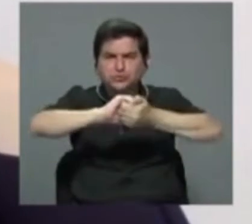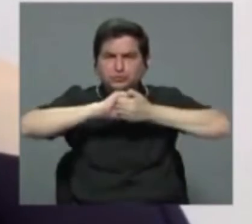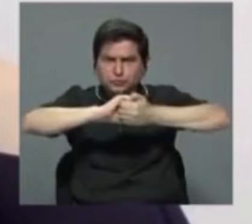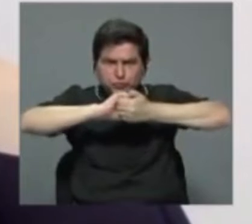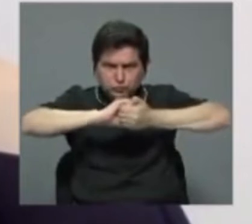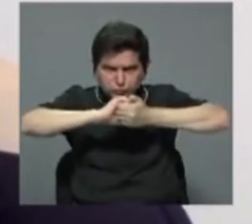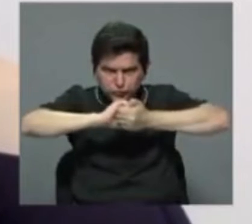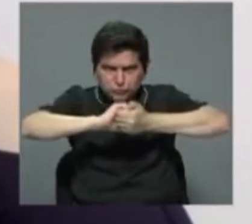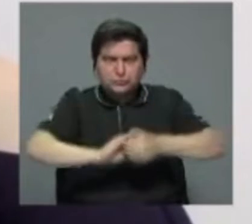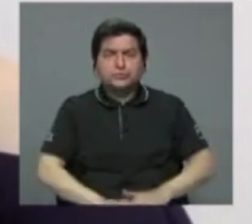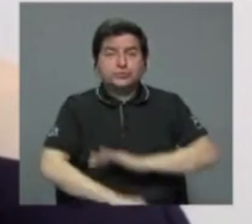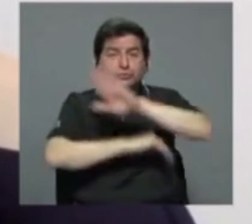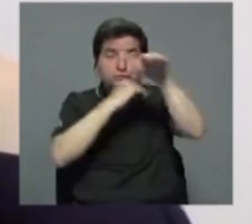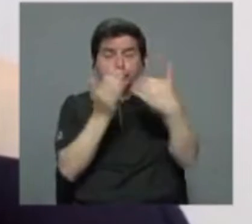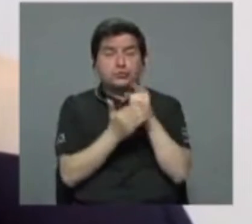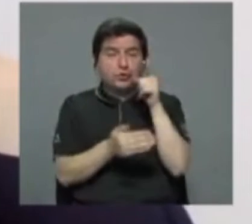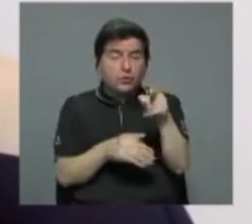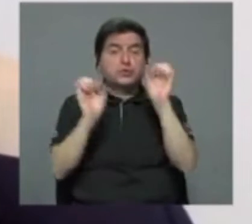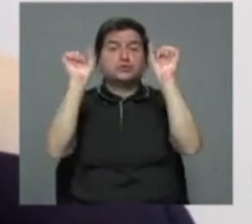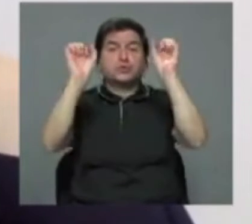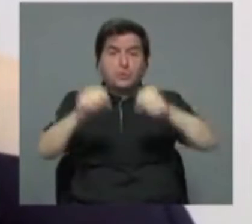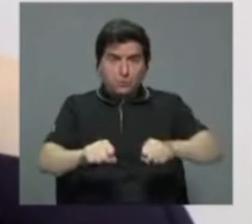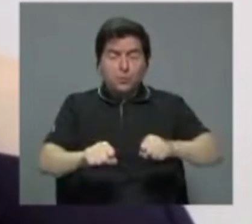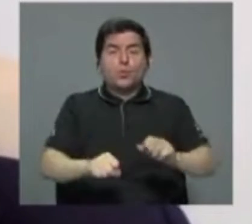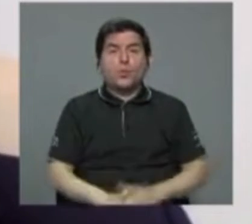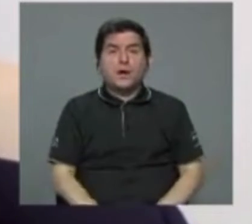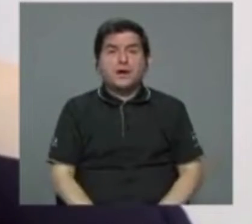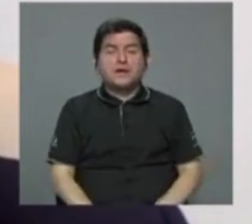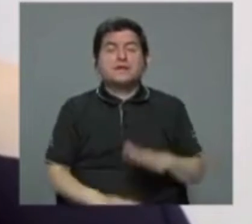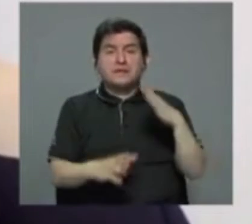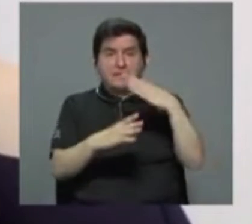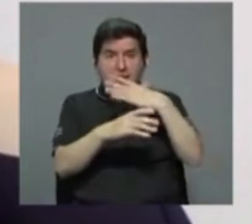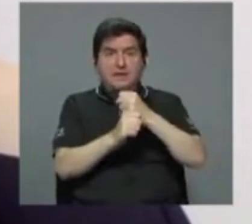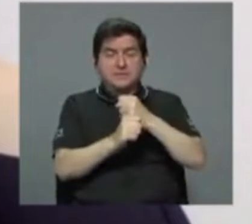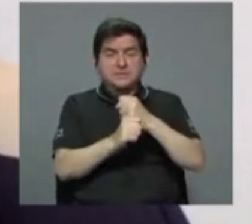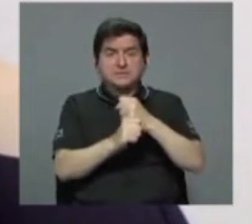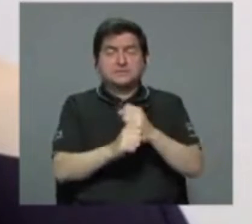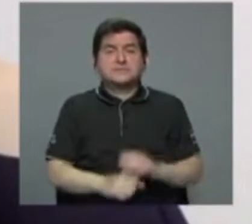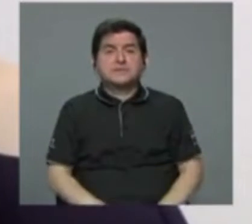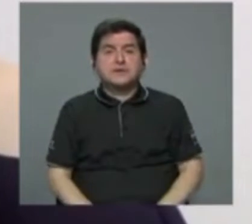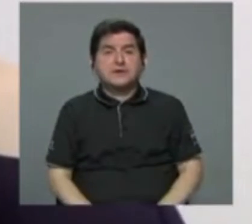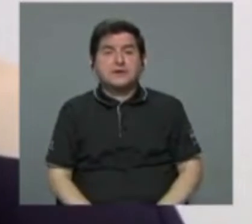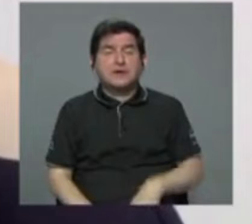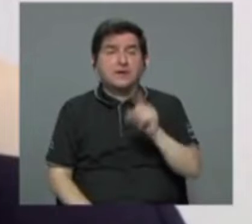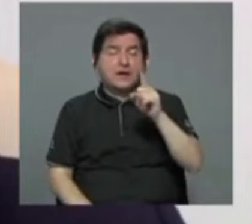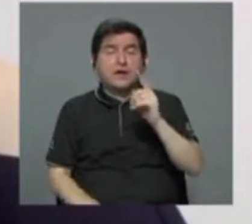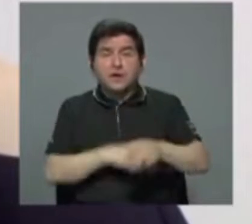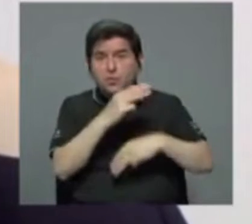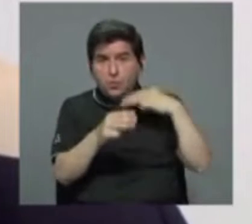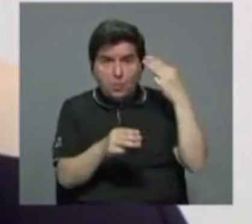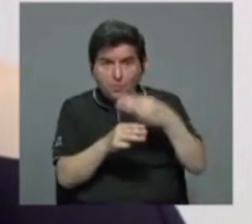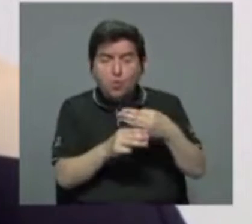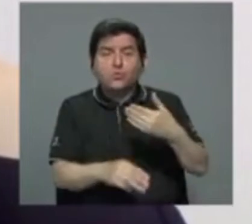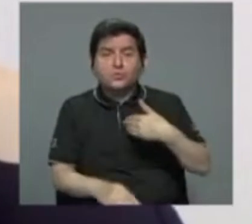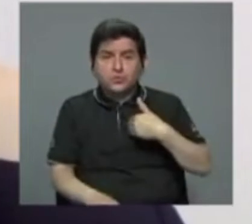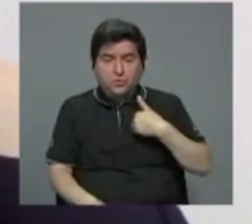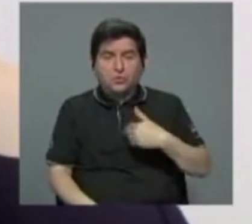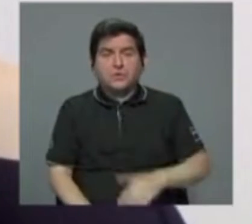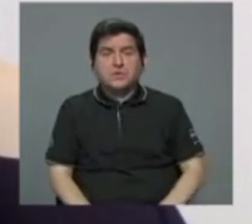y cómo todo eso puede hacerse precisamente en un mundo en donde haya